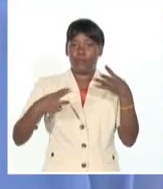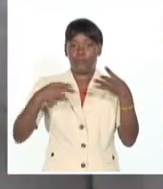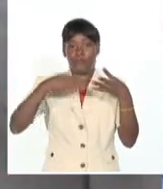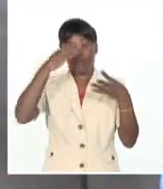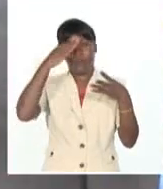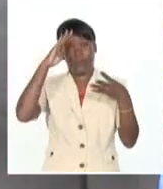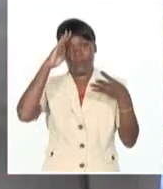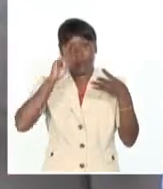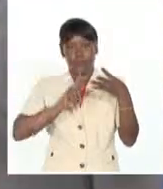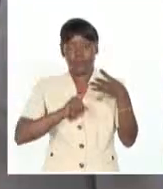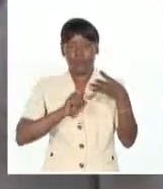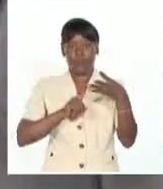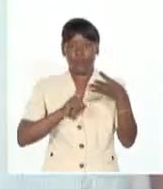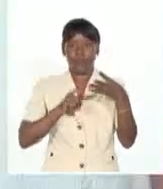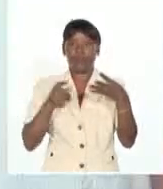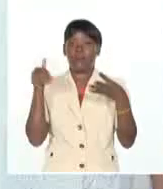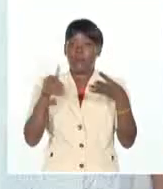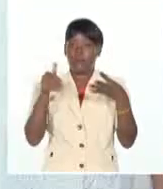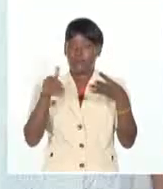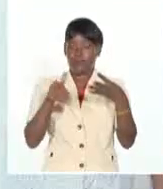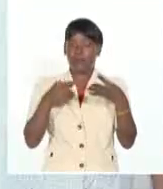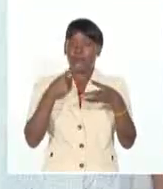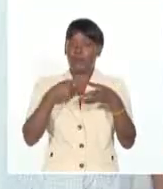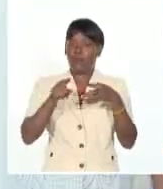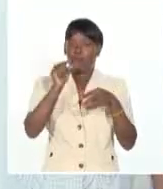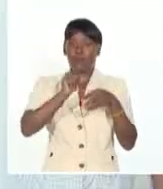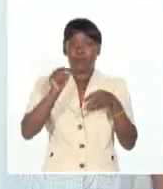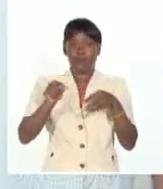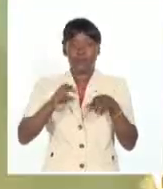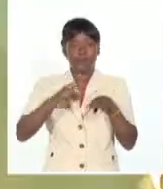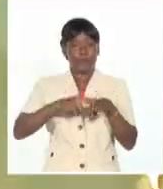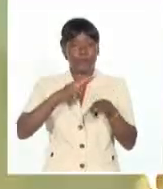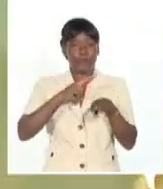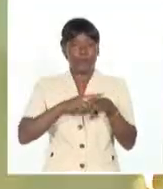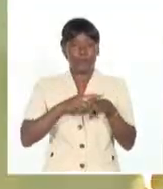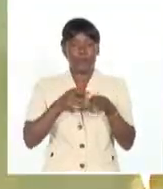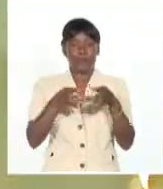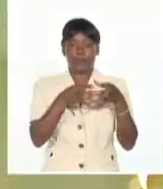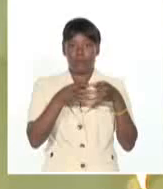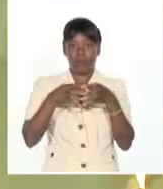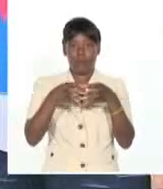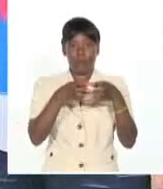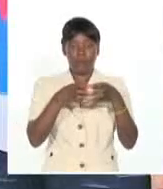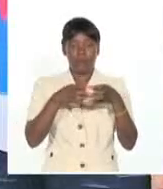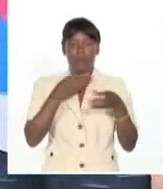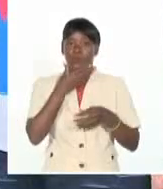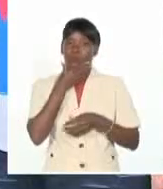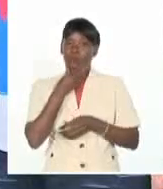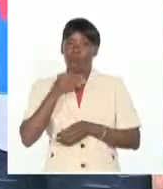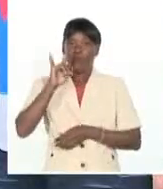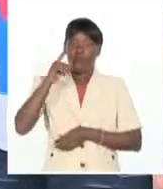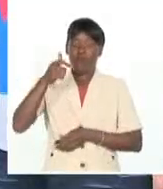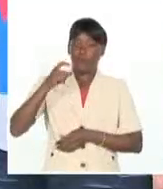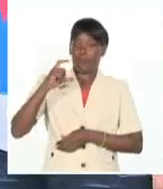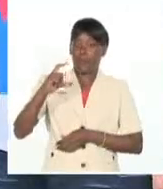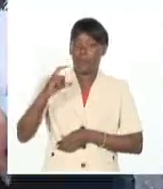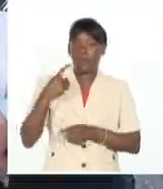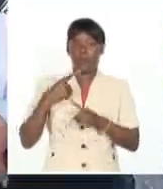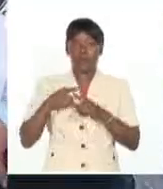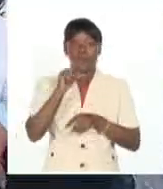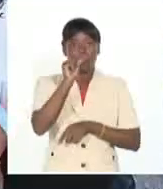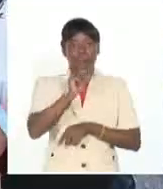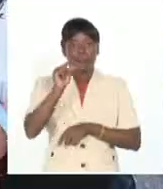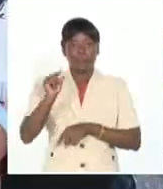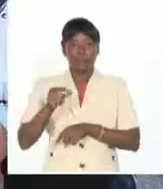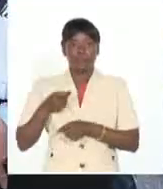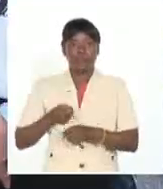Luis Aneiros, presentes además dirigentes de las organizaciones políticas, juveniles y de masas, combatientes y una representación